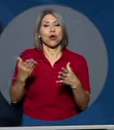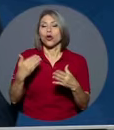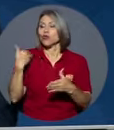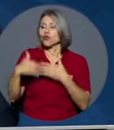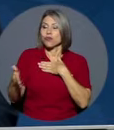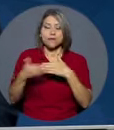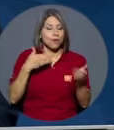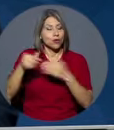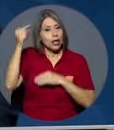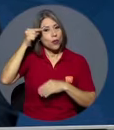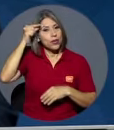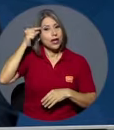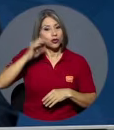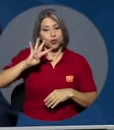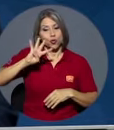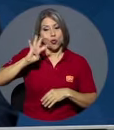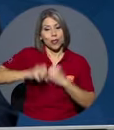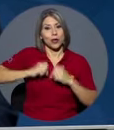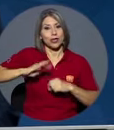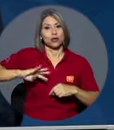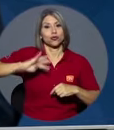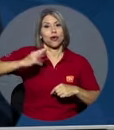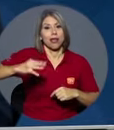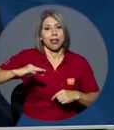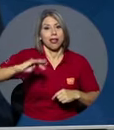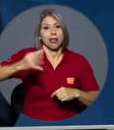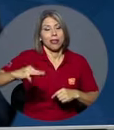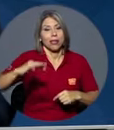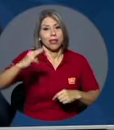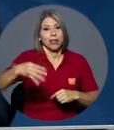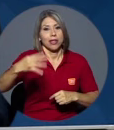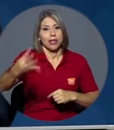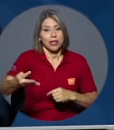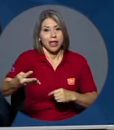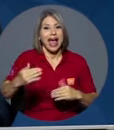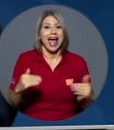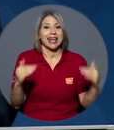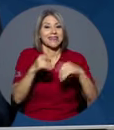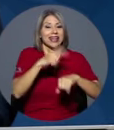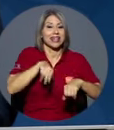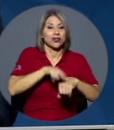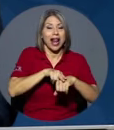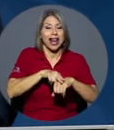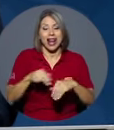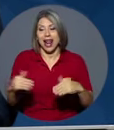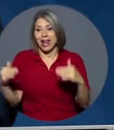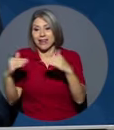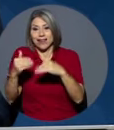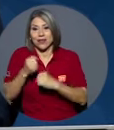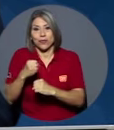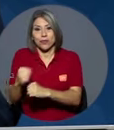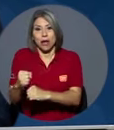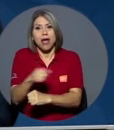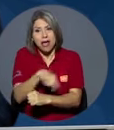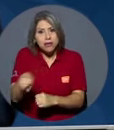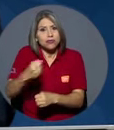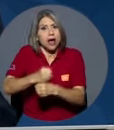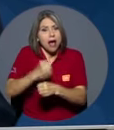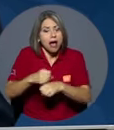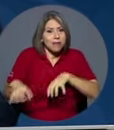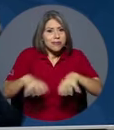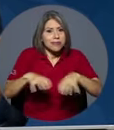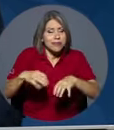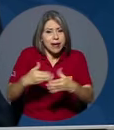van variando cada 4 años, a nivel nacional, pero también a nivel del gobierno local, se operativicen y se actualicen,